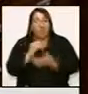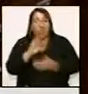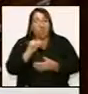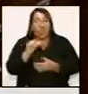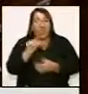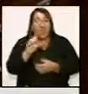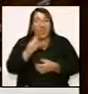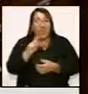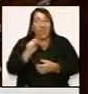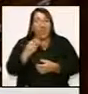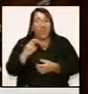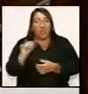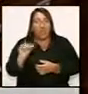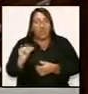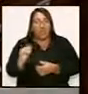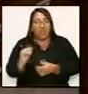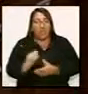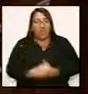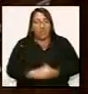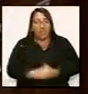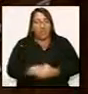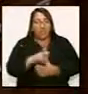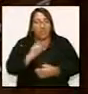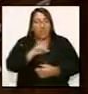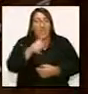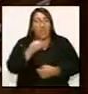Antonio Leturia Chumbidas y